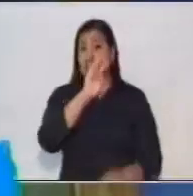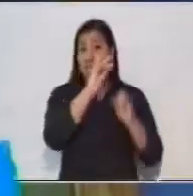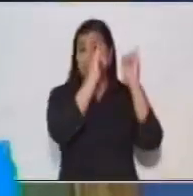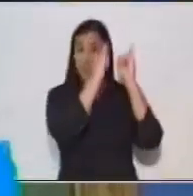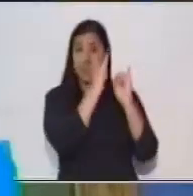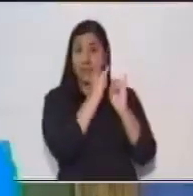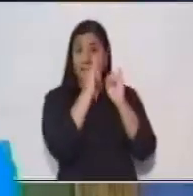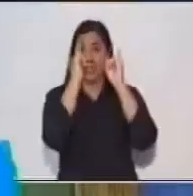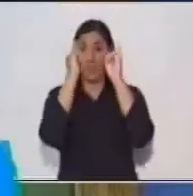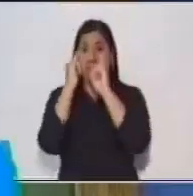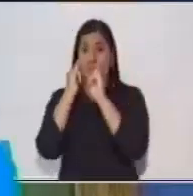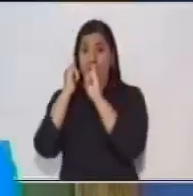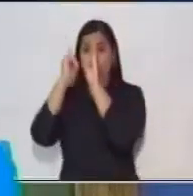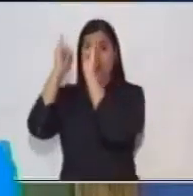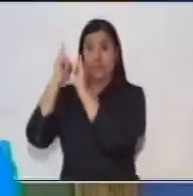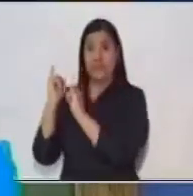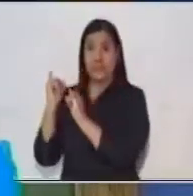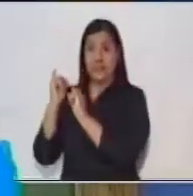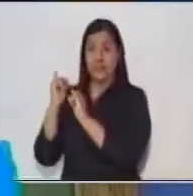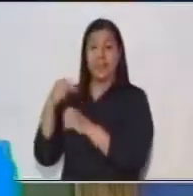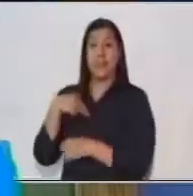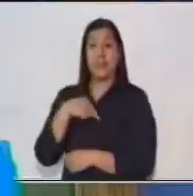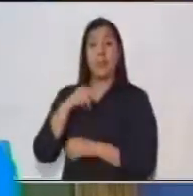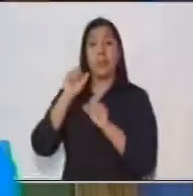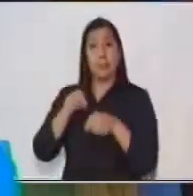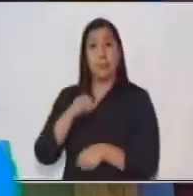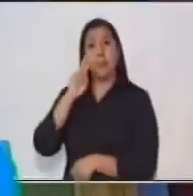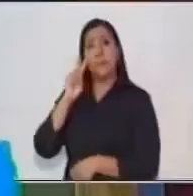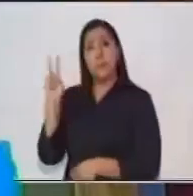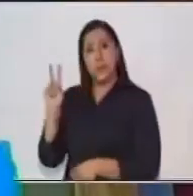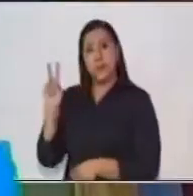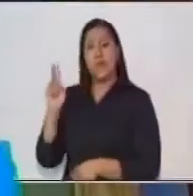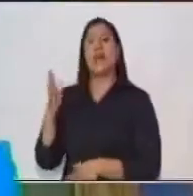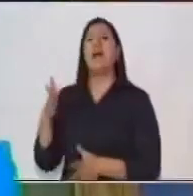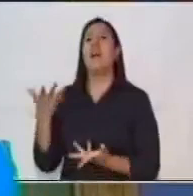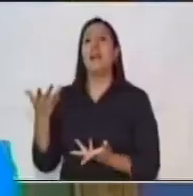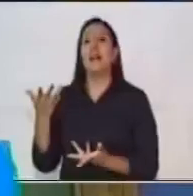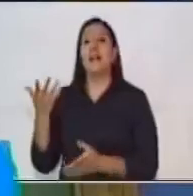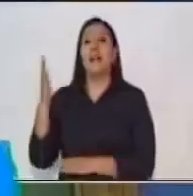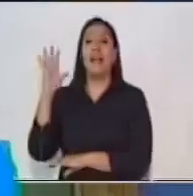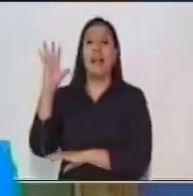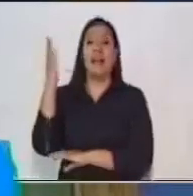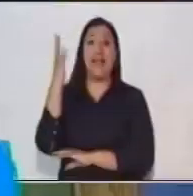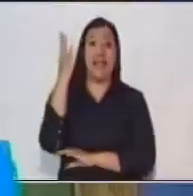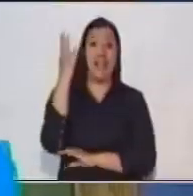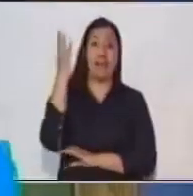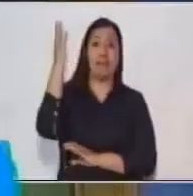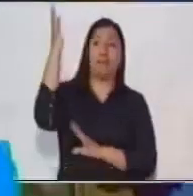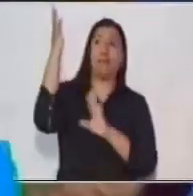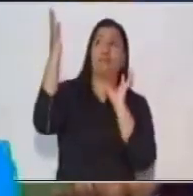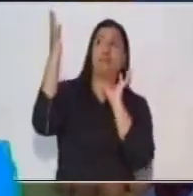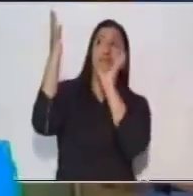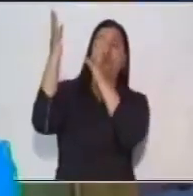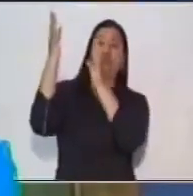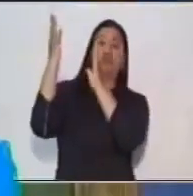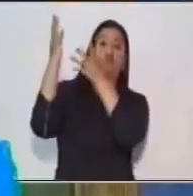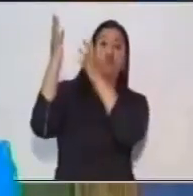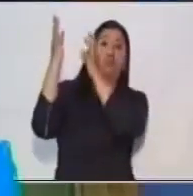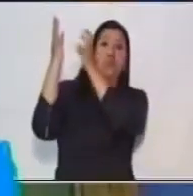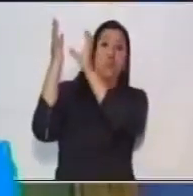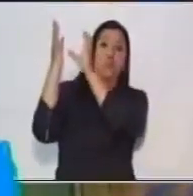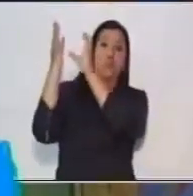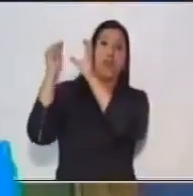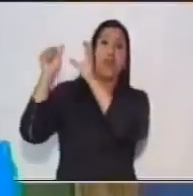cuales podemos detallar que hay un árbol con un panal. Todos conocemos que en el panal viven